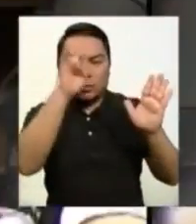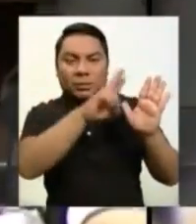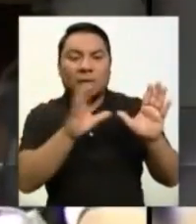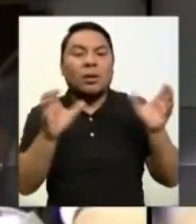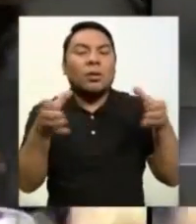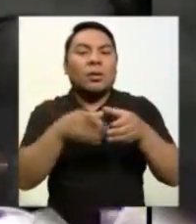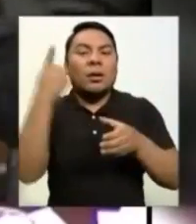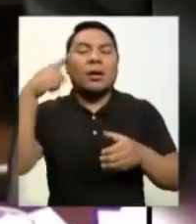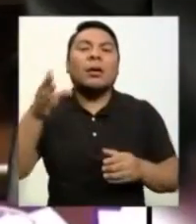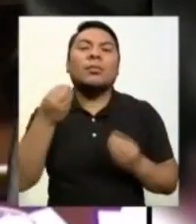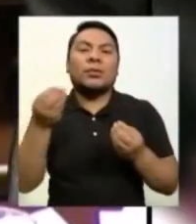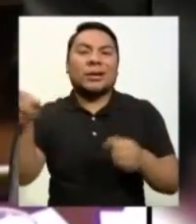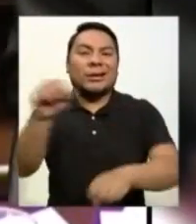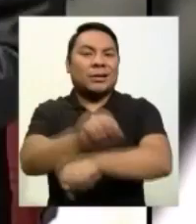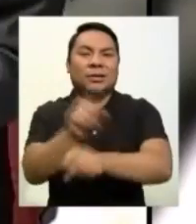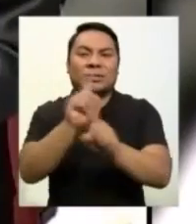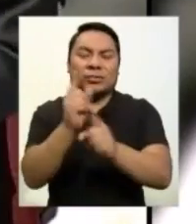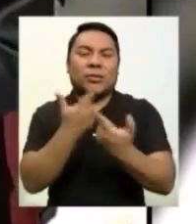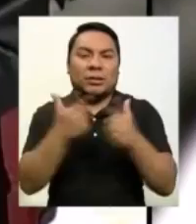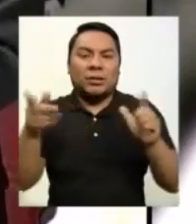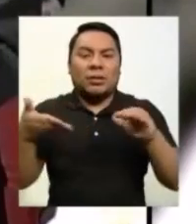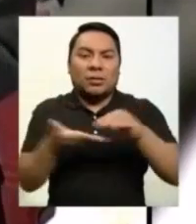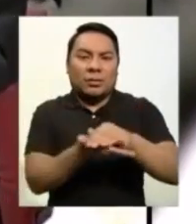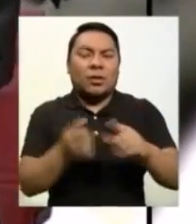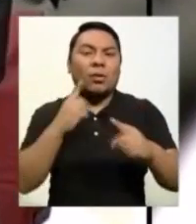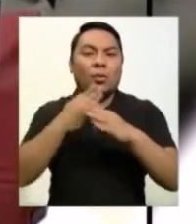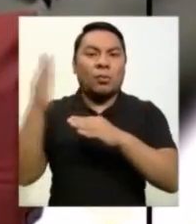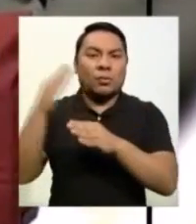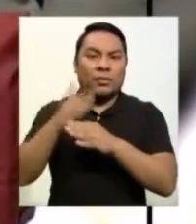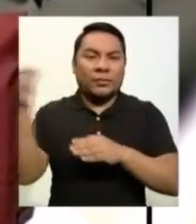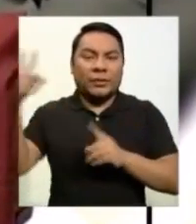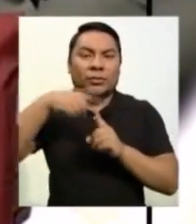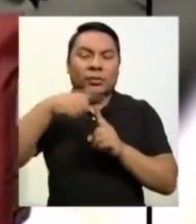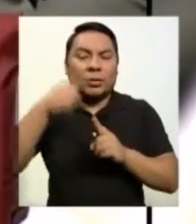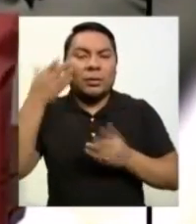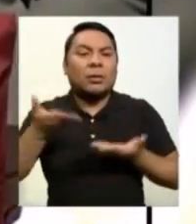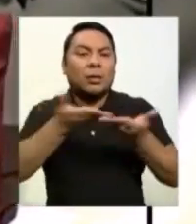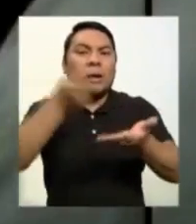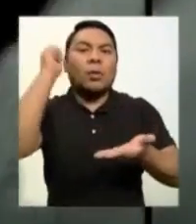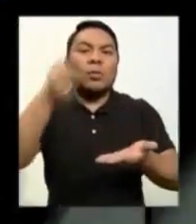presentó para anular la prisión preventiva contra Alejandro Toledo sea enviada al Tribunal Constitucional.